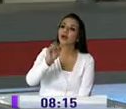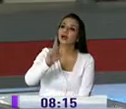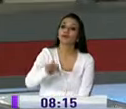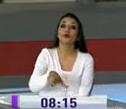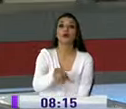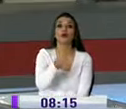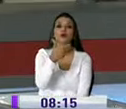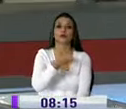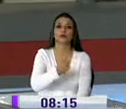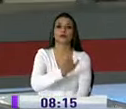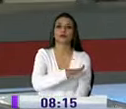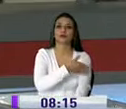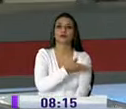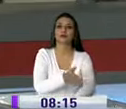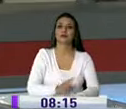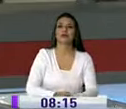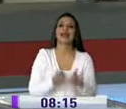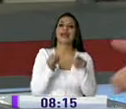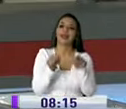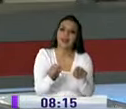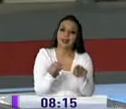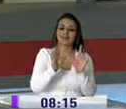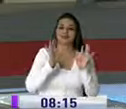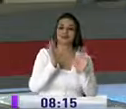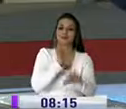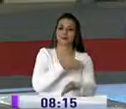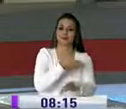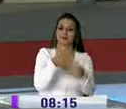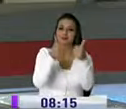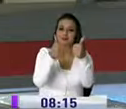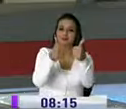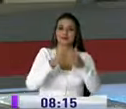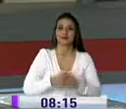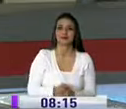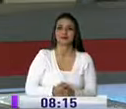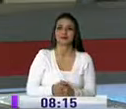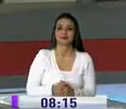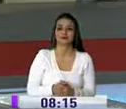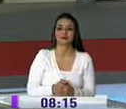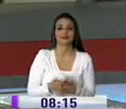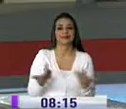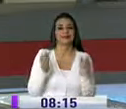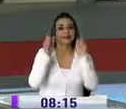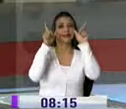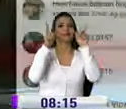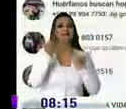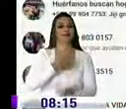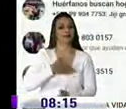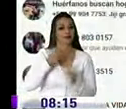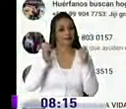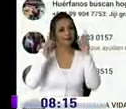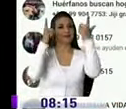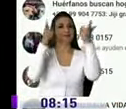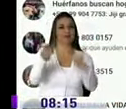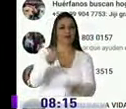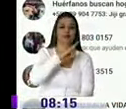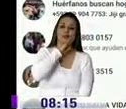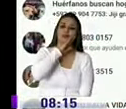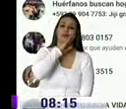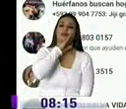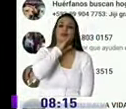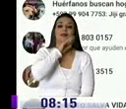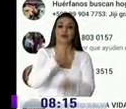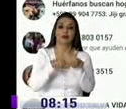así. La otra. No, esa, Carlitos, por Dios. ¡Wake up! ¡Despierta, Carlitos! Están dormiditos,